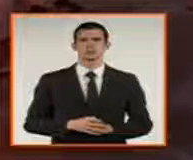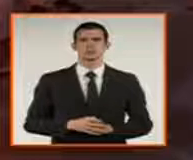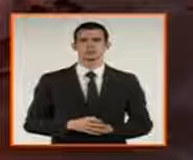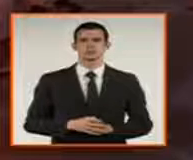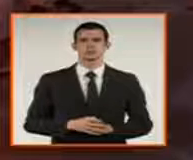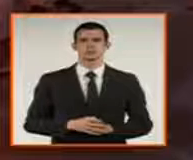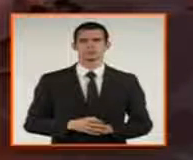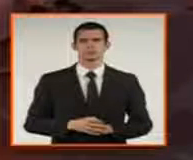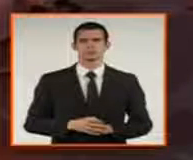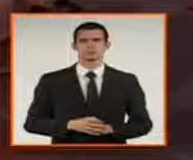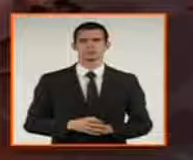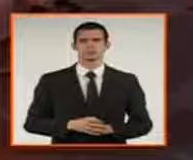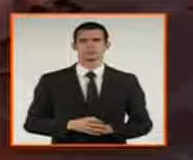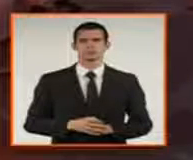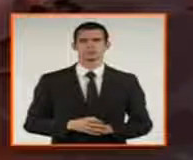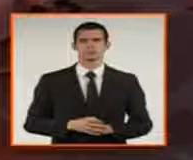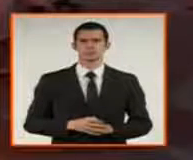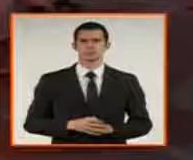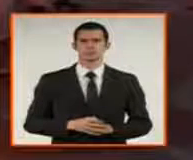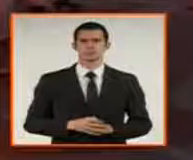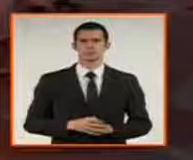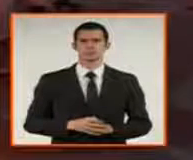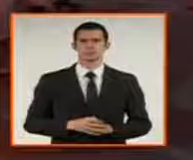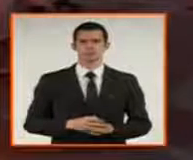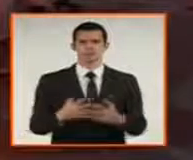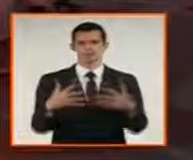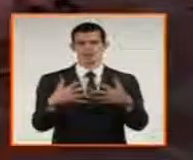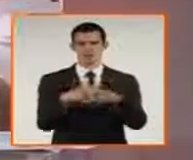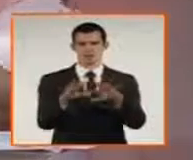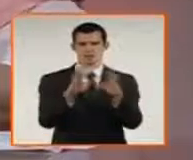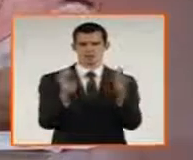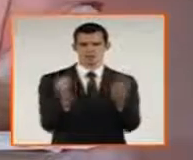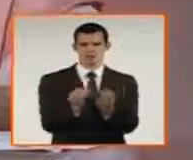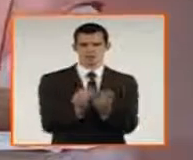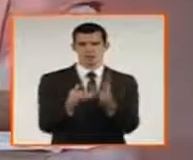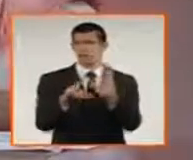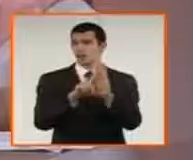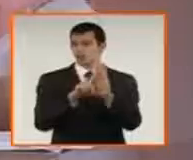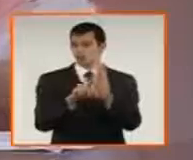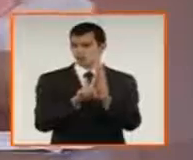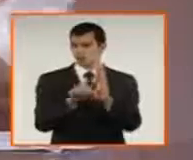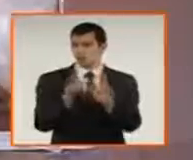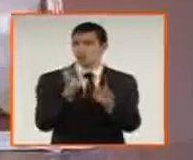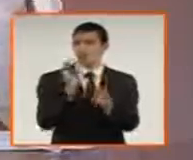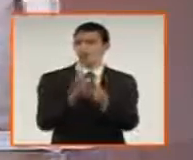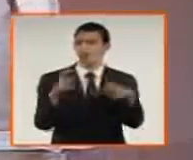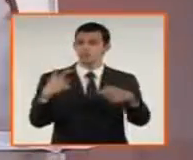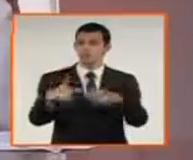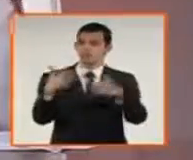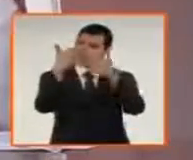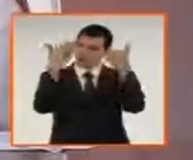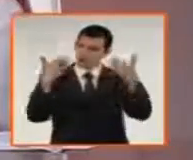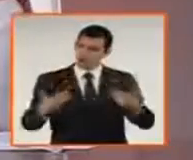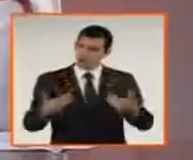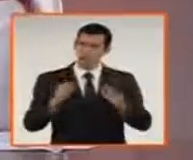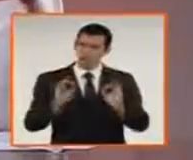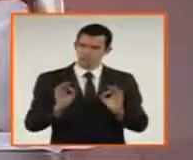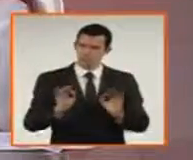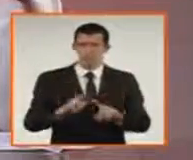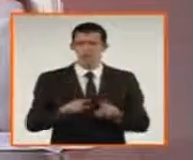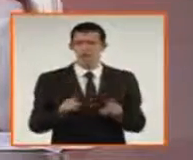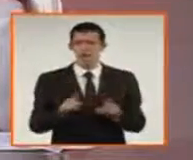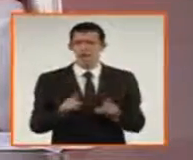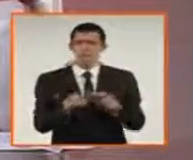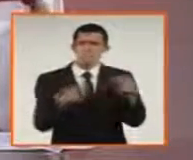del parentesco, pero la obligación legal de alimentos que surge en el matrimonio y ahora en la unión de hecho afectiva,